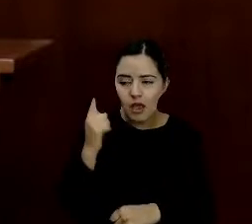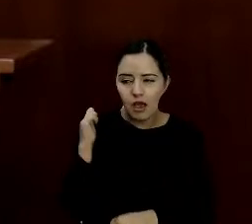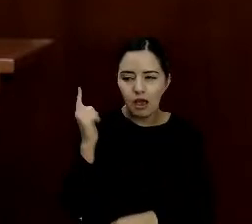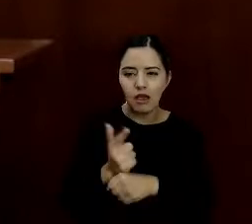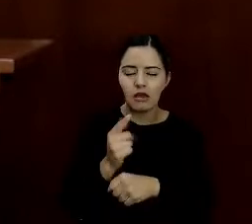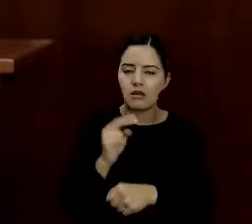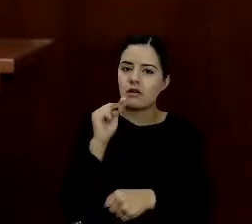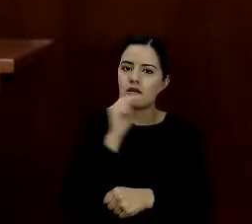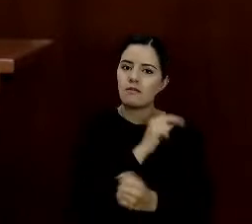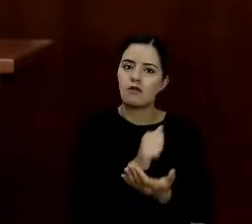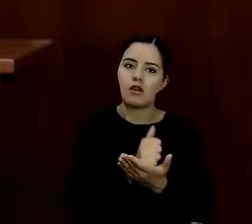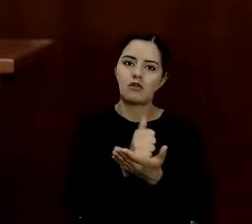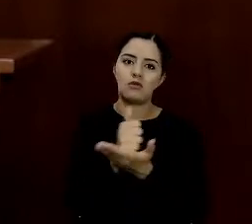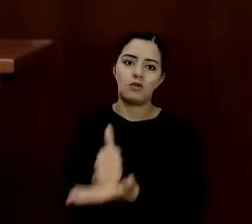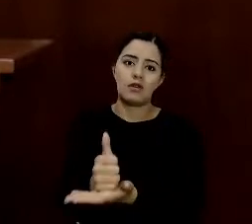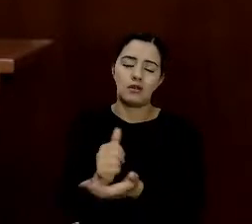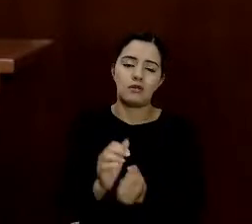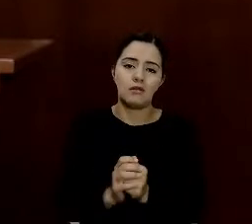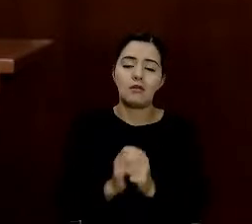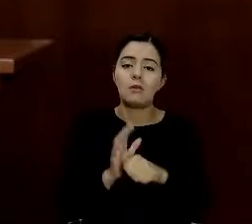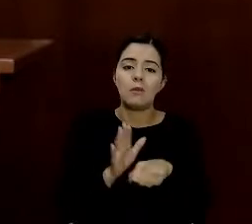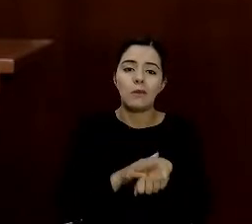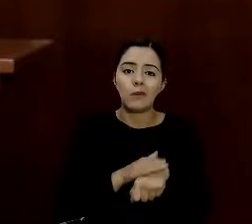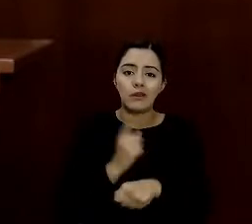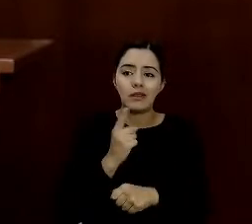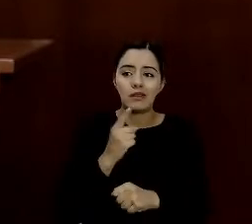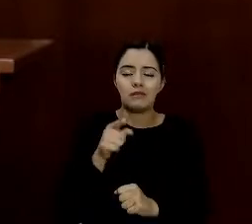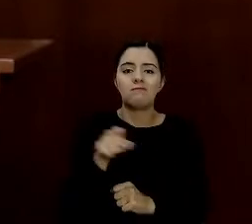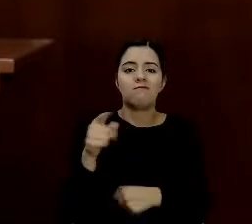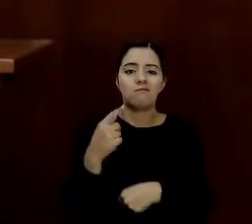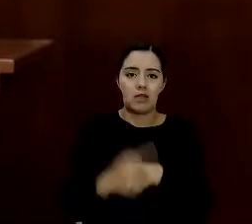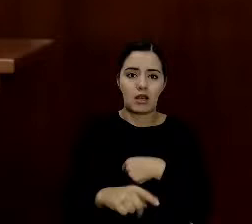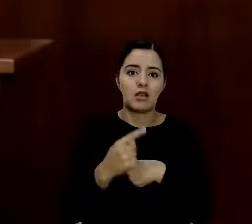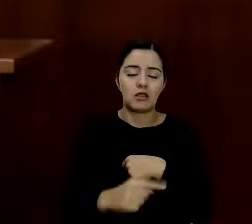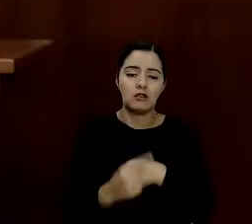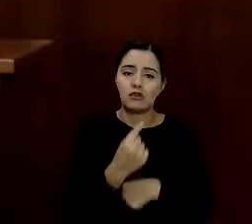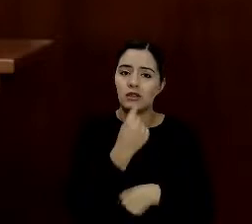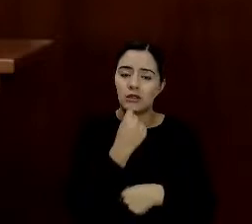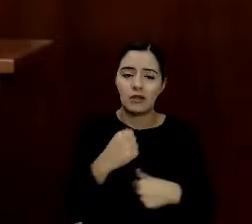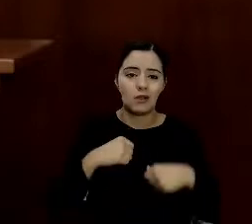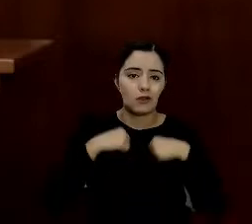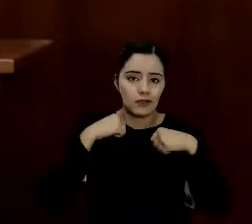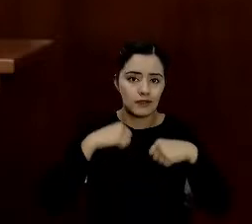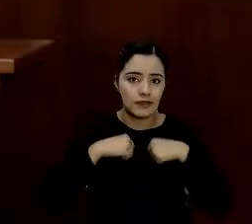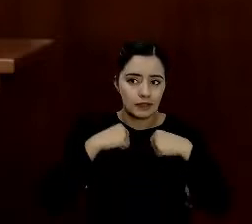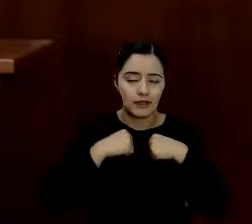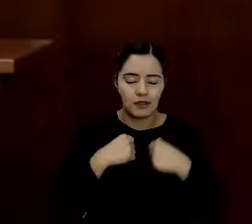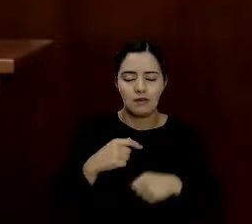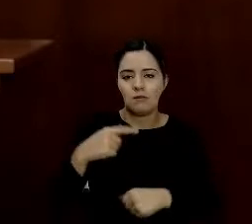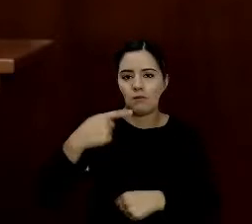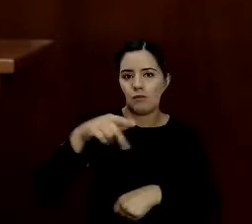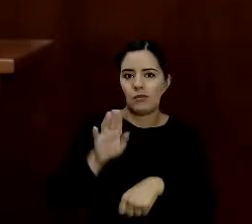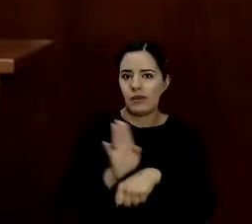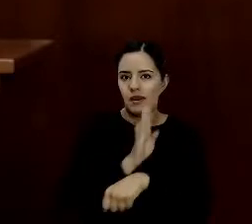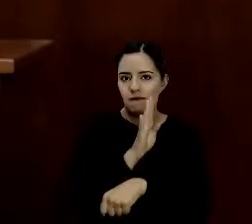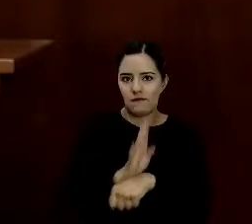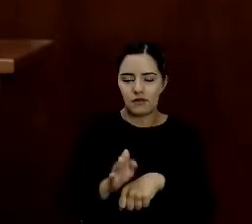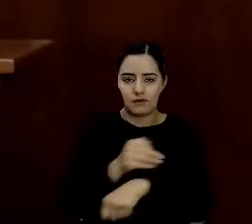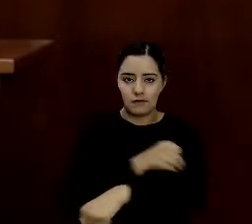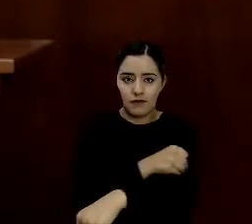pone en riesgo y vulnera los intereses superiores del menor y de su bienestar en el entorno familiar